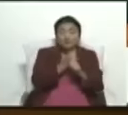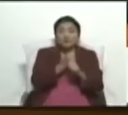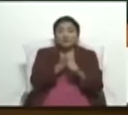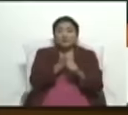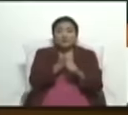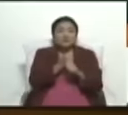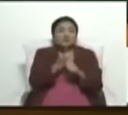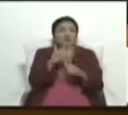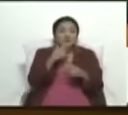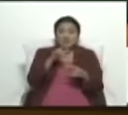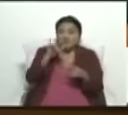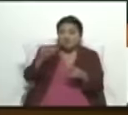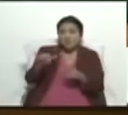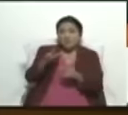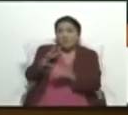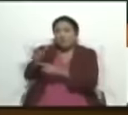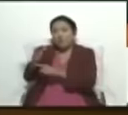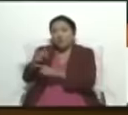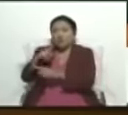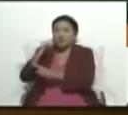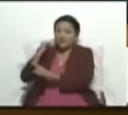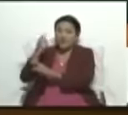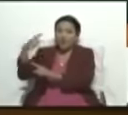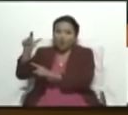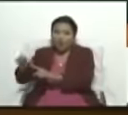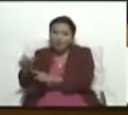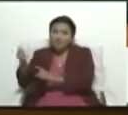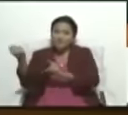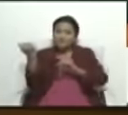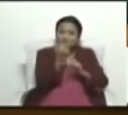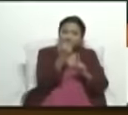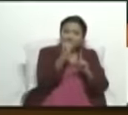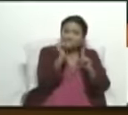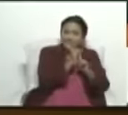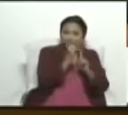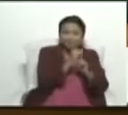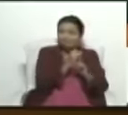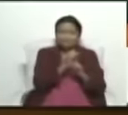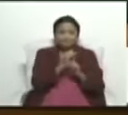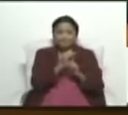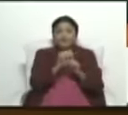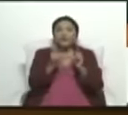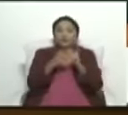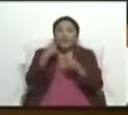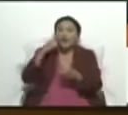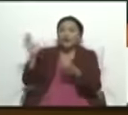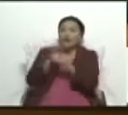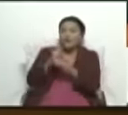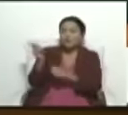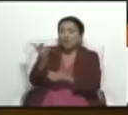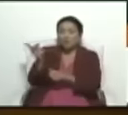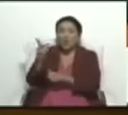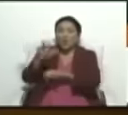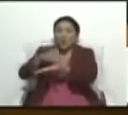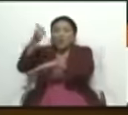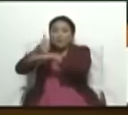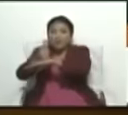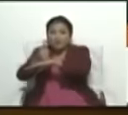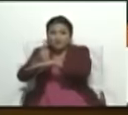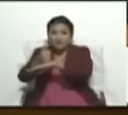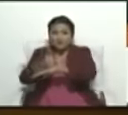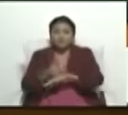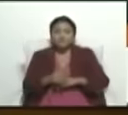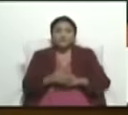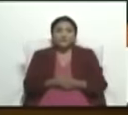inicial del homicidio-suicidio. Así llegamos a las primeras imputaciones de Natalia Guillermo Amestica por los delitos, en ese